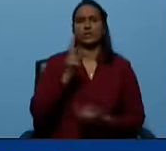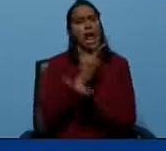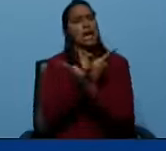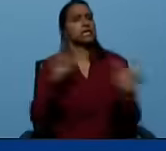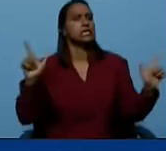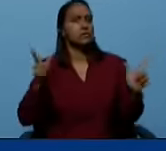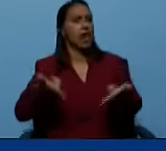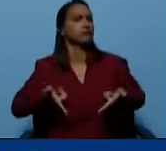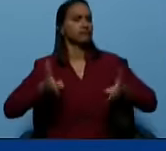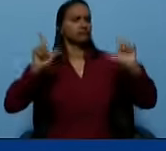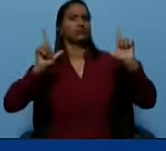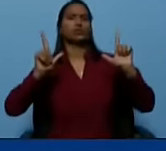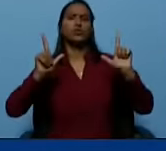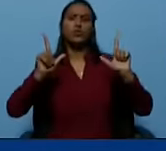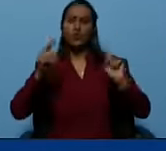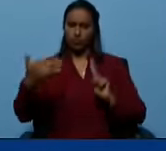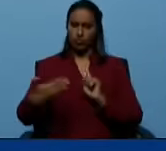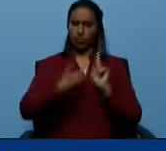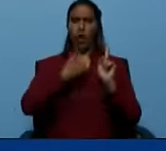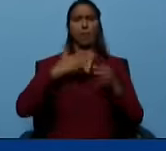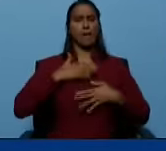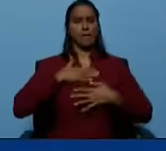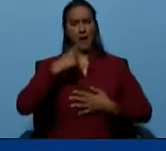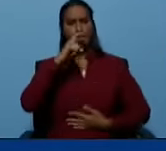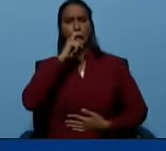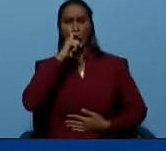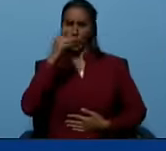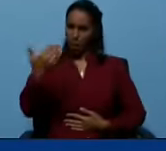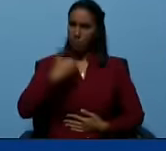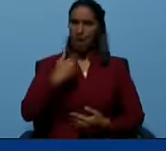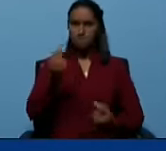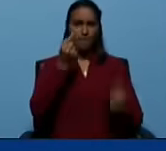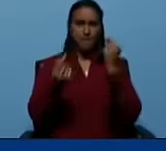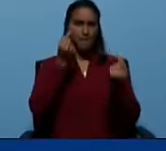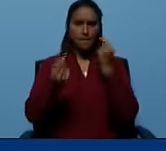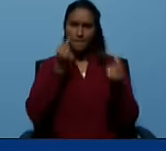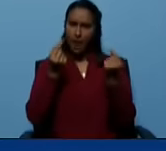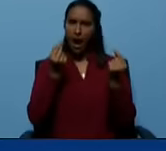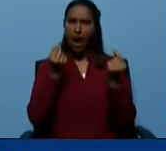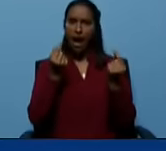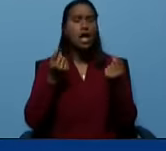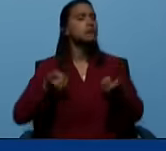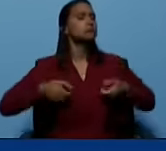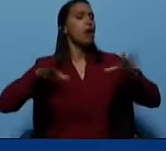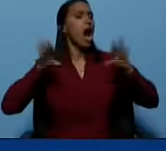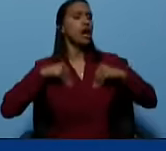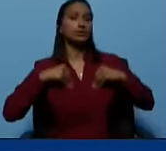todo. Mira que se vale todo, es peligroso.